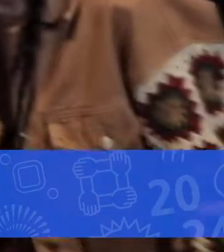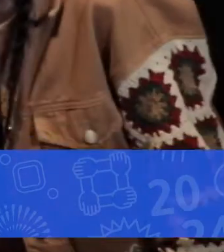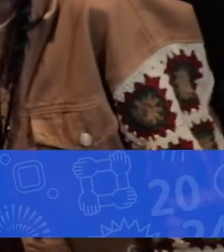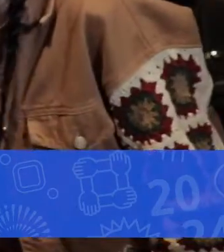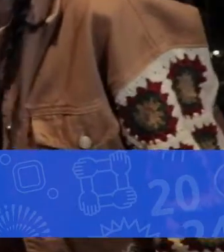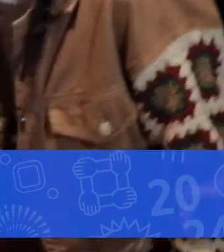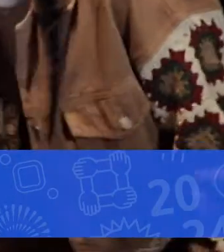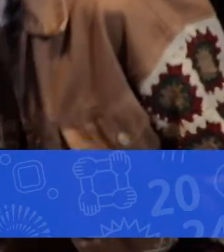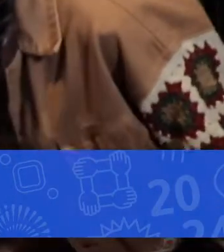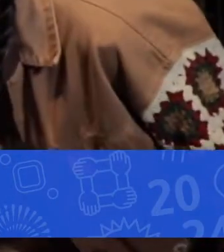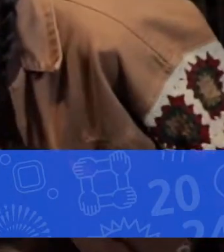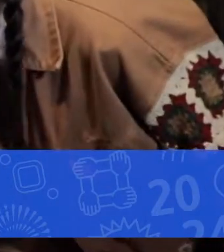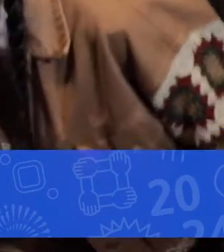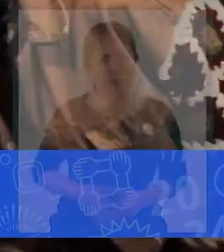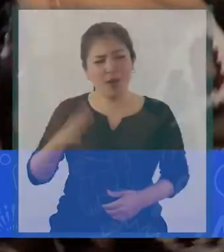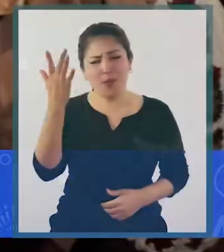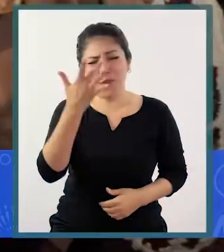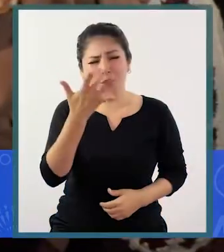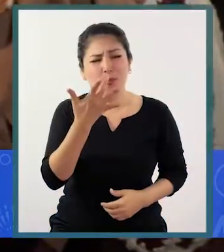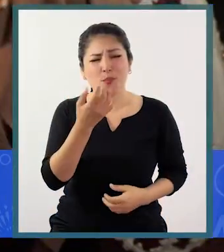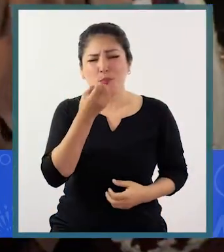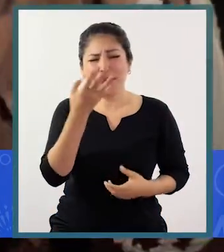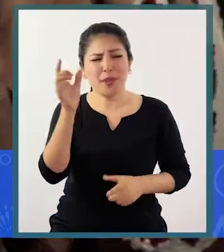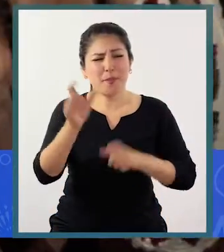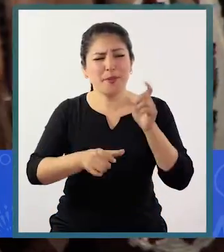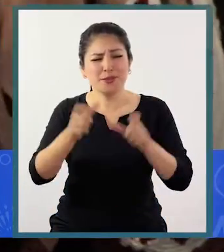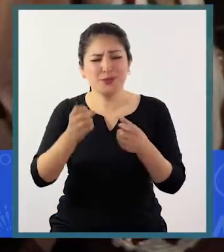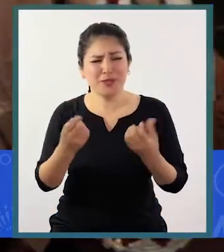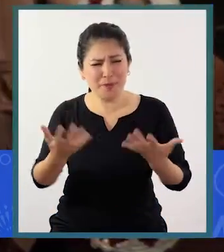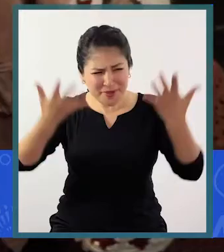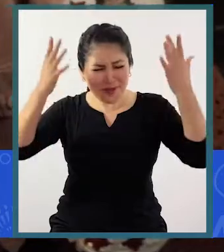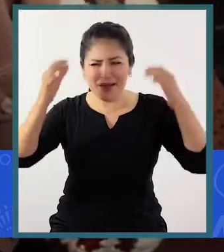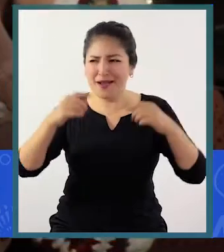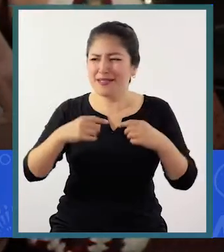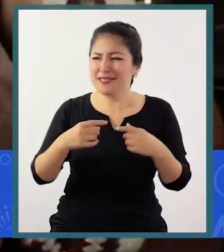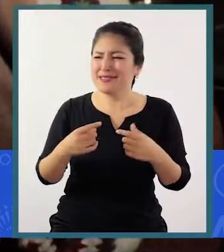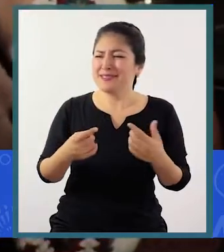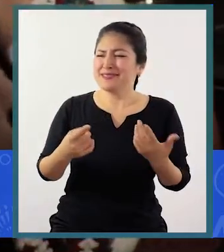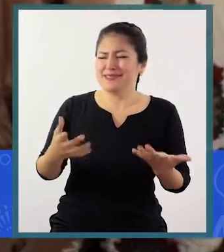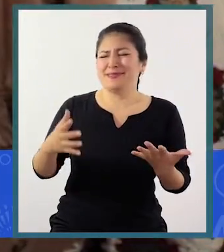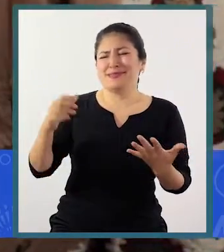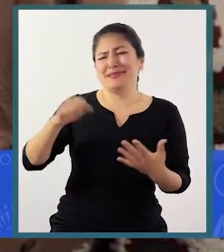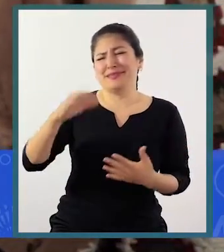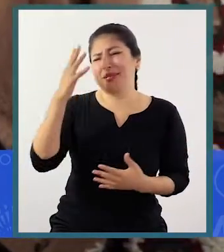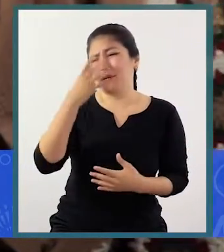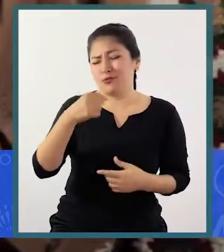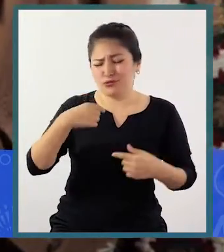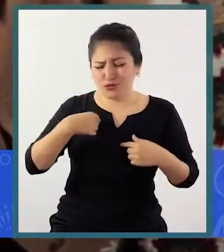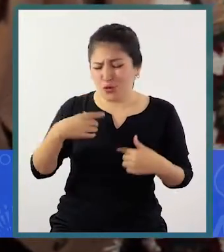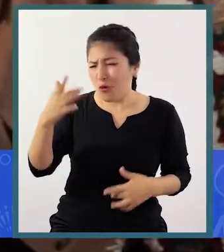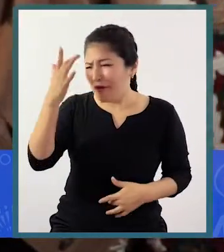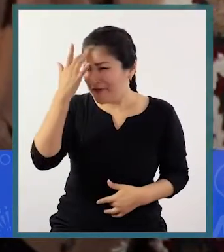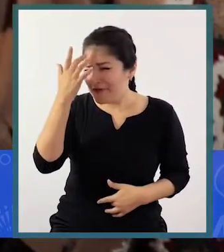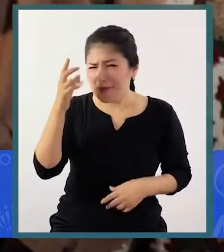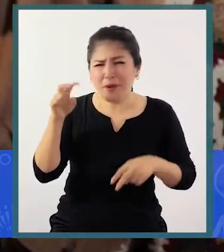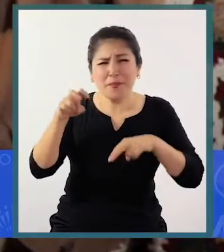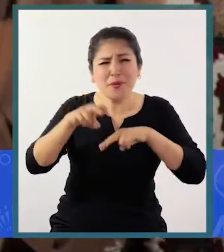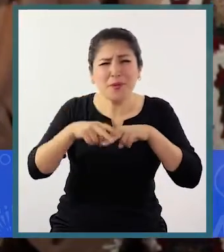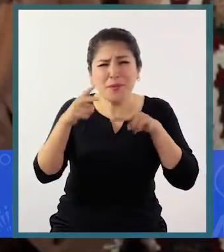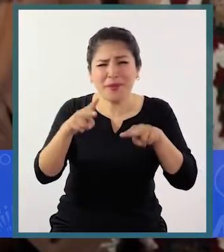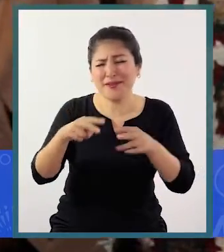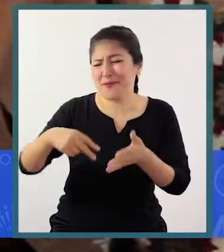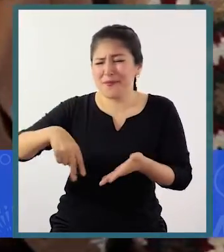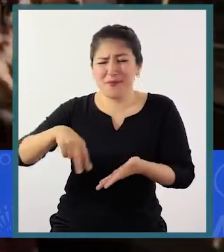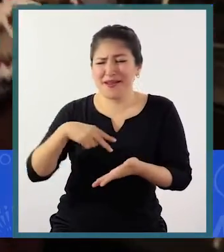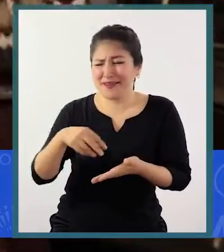¡Viva la gente morena! ¿Qué les pareció el espectáculo? Hermoso. Muy bonito, ¿verdad? Yo soy delicada, pero me ha alegrado tanto.